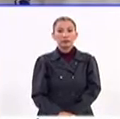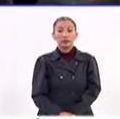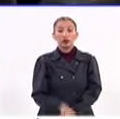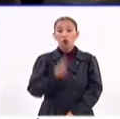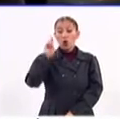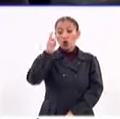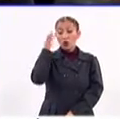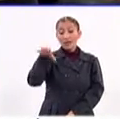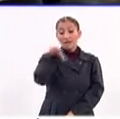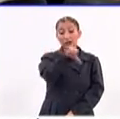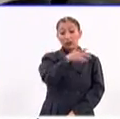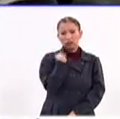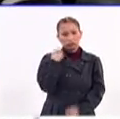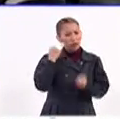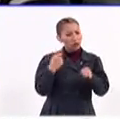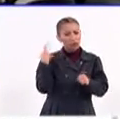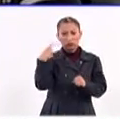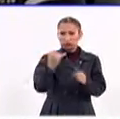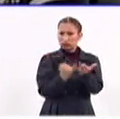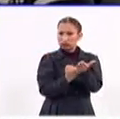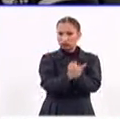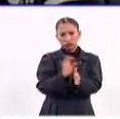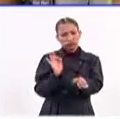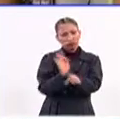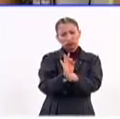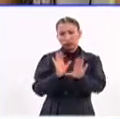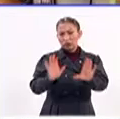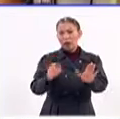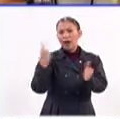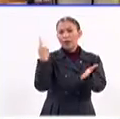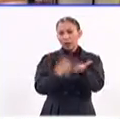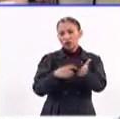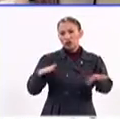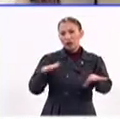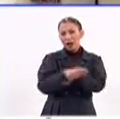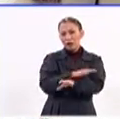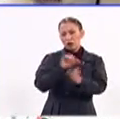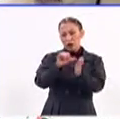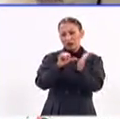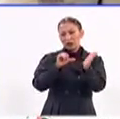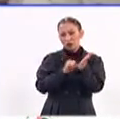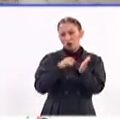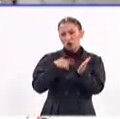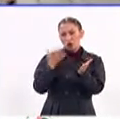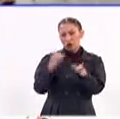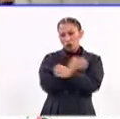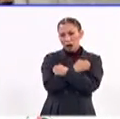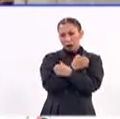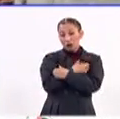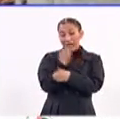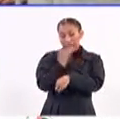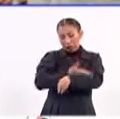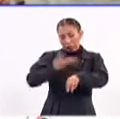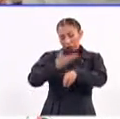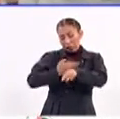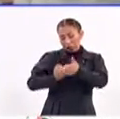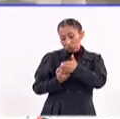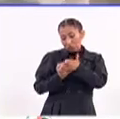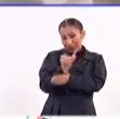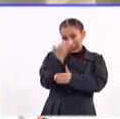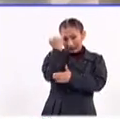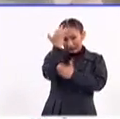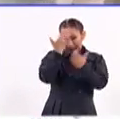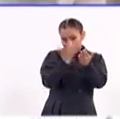Las universidades tienen garantizada su autonomía en la reforma educativa que impulsa el gobierno federal. Durante el proceso de dictaminación